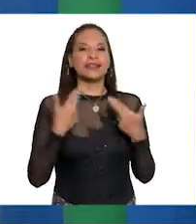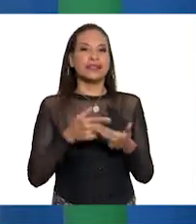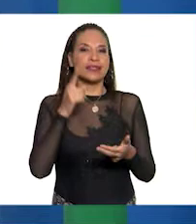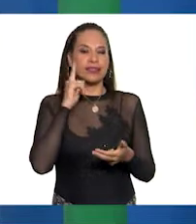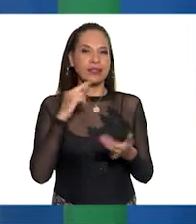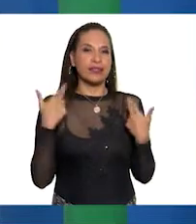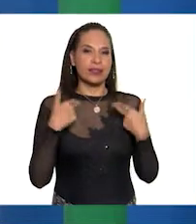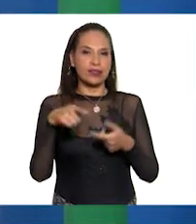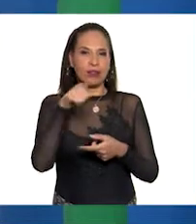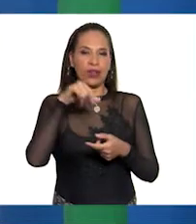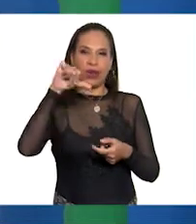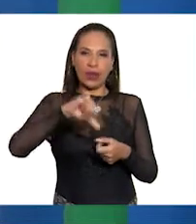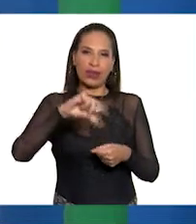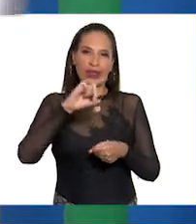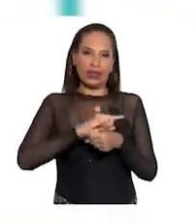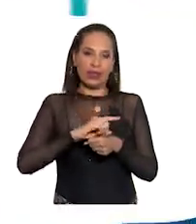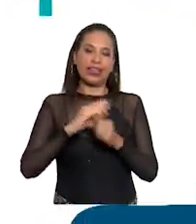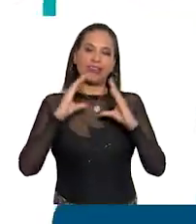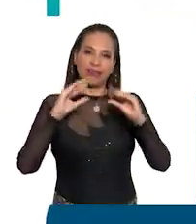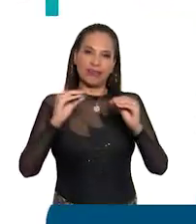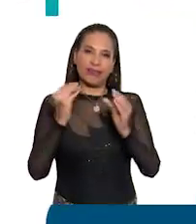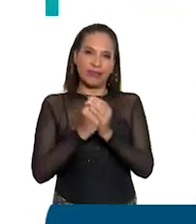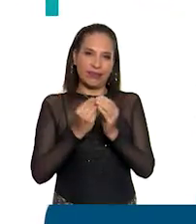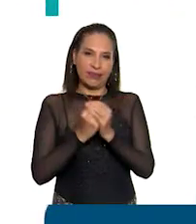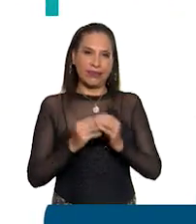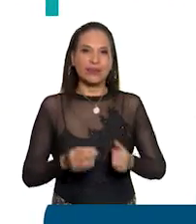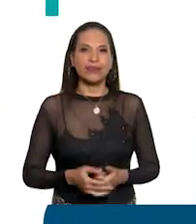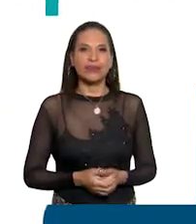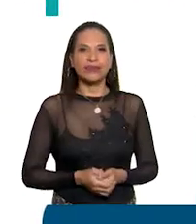maestras y los maestros que el día de hoy nos dieron clases.